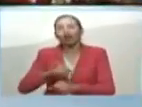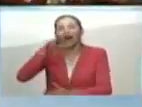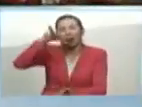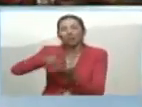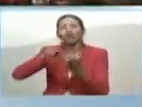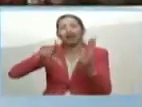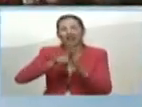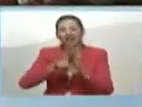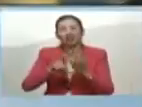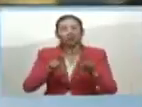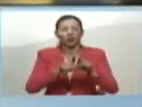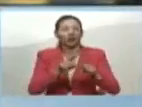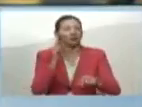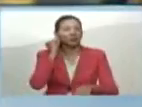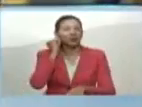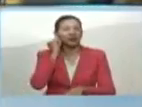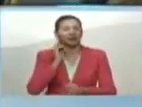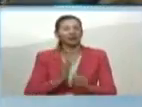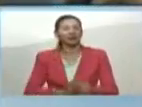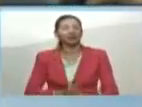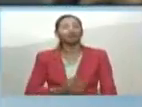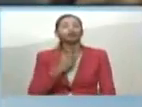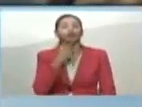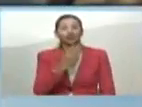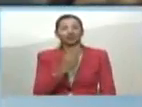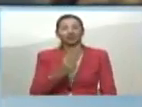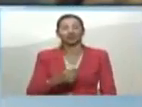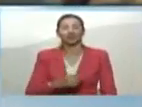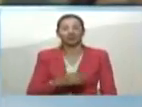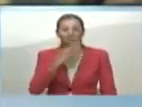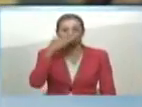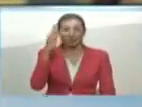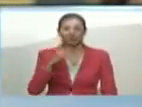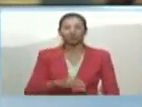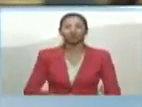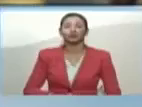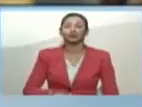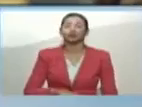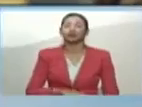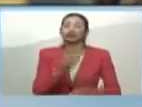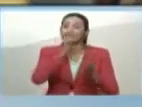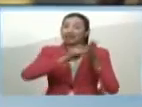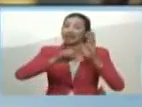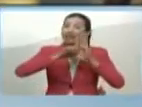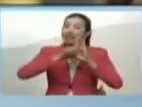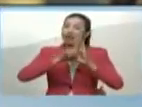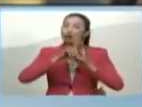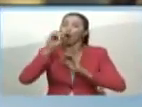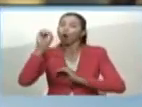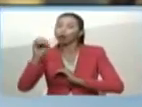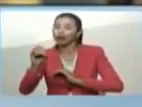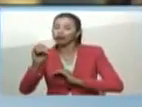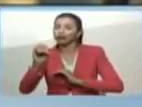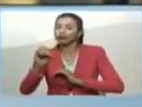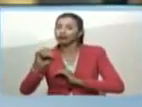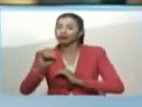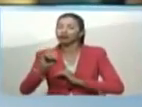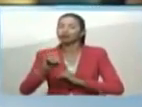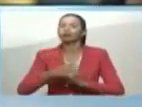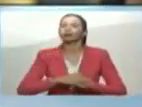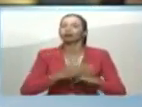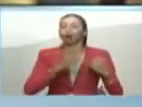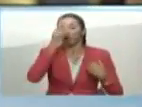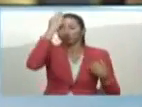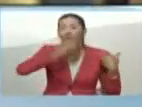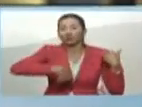compañera adulto mayor, de la ley orgánica de los consejos presidenciales, pero a su vez incorporar en la